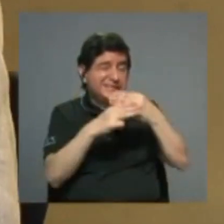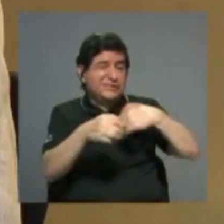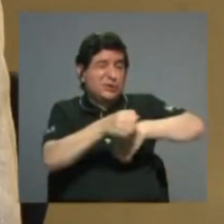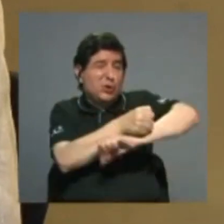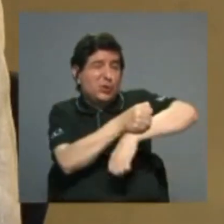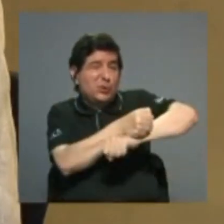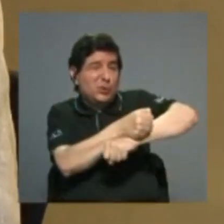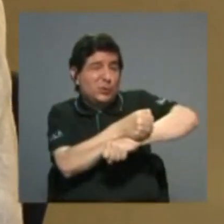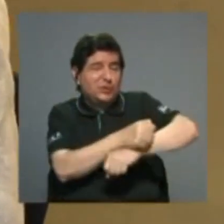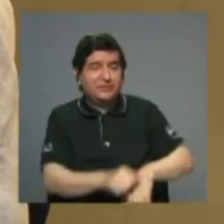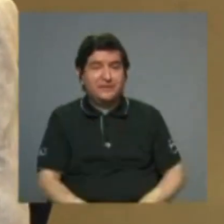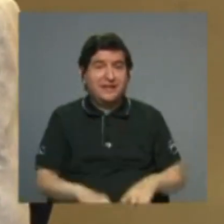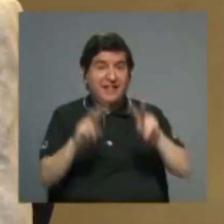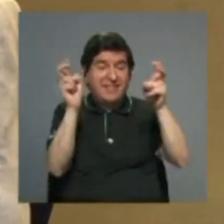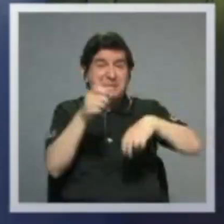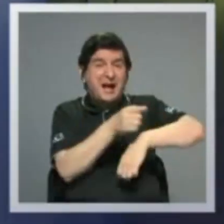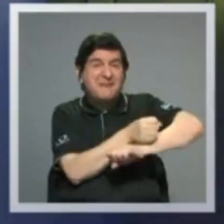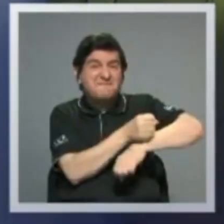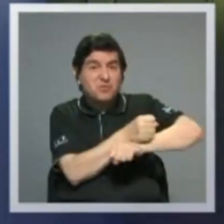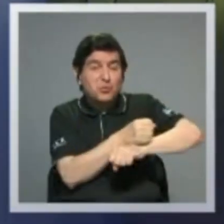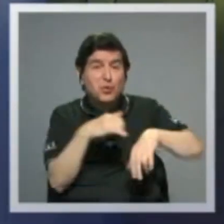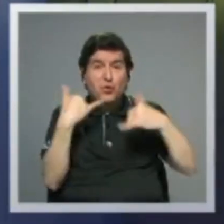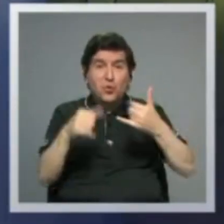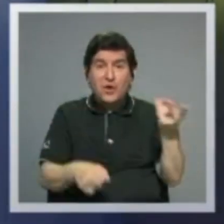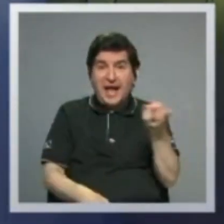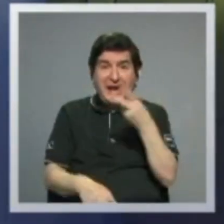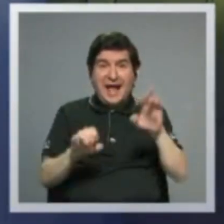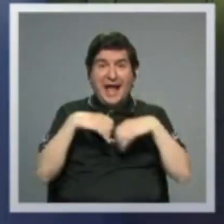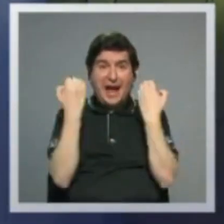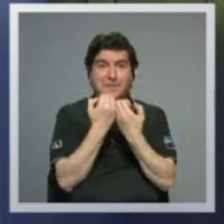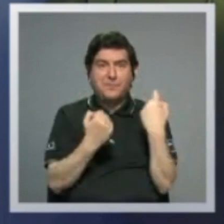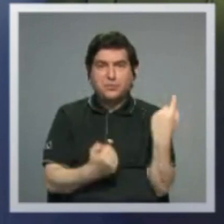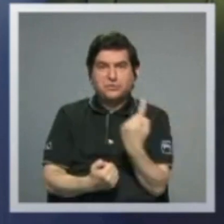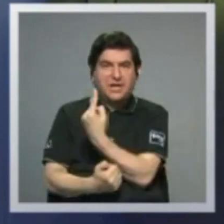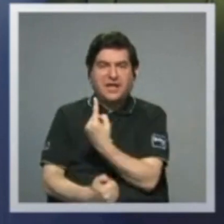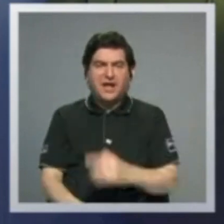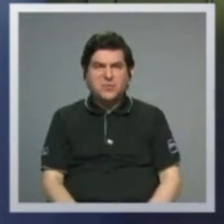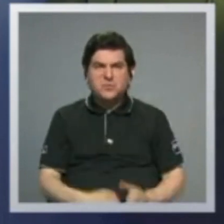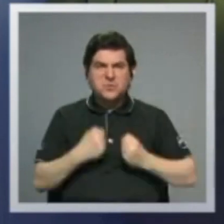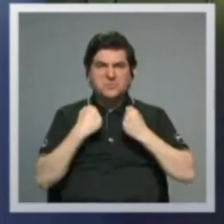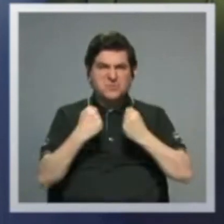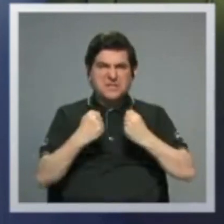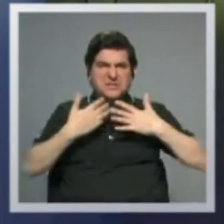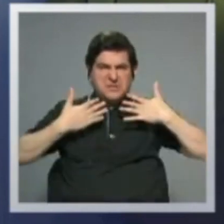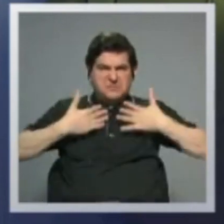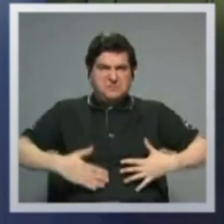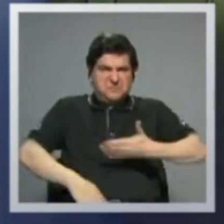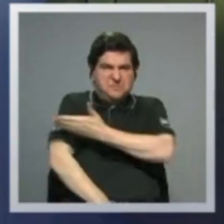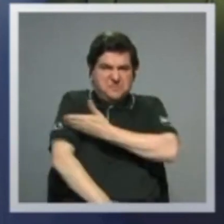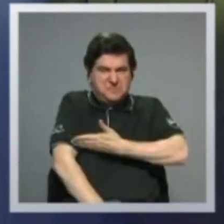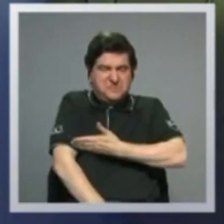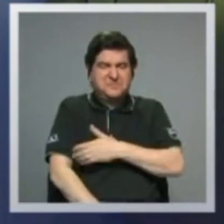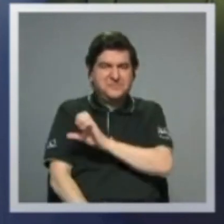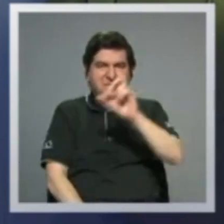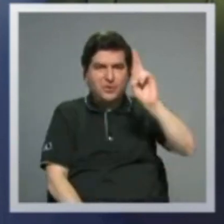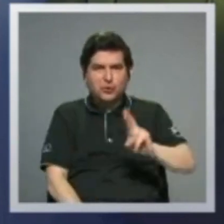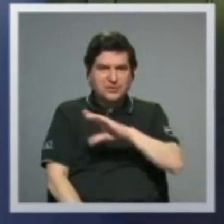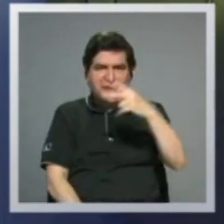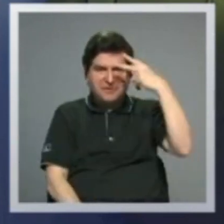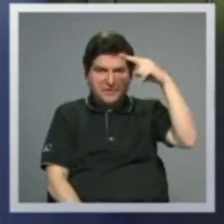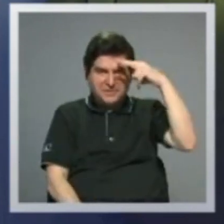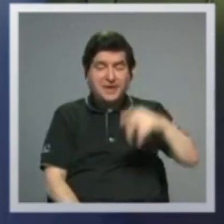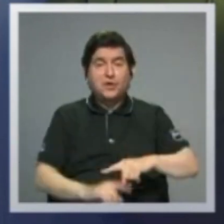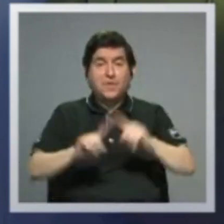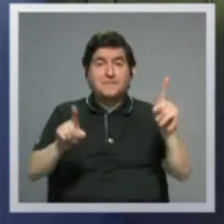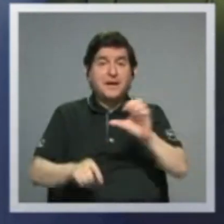el tema del fútbol, ¿no? Cuando jugamos los dos equipos, cada quien se pone muy fuertemente su camiseta, Costa Rica y México, pero